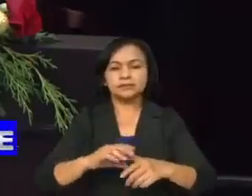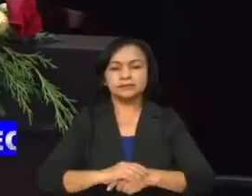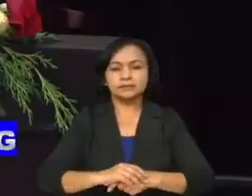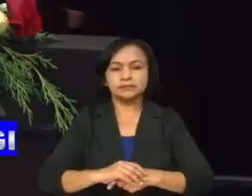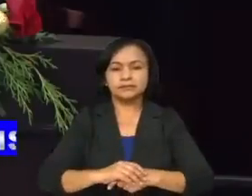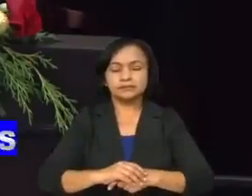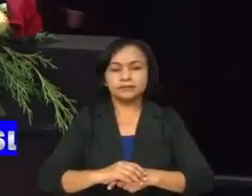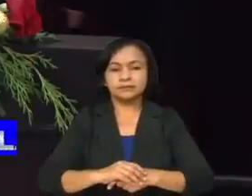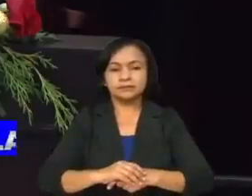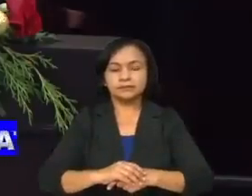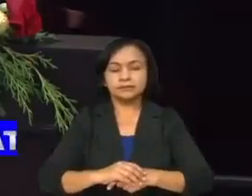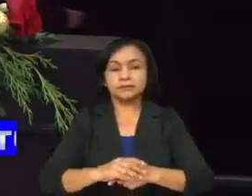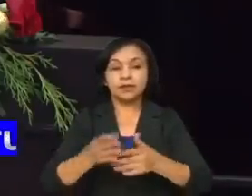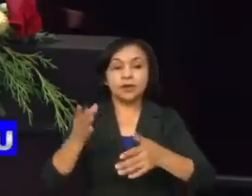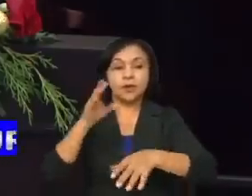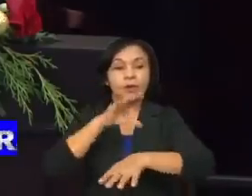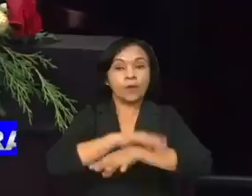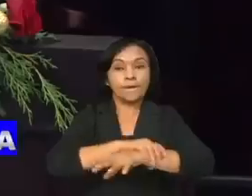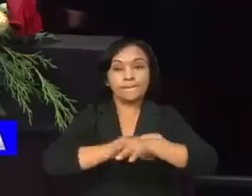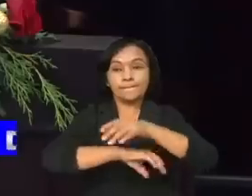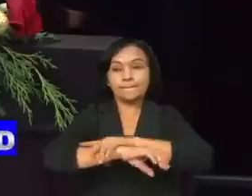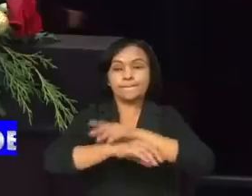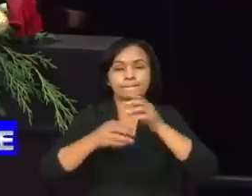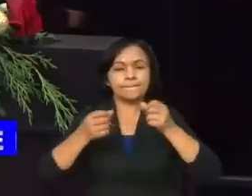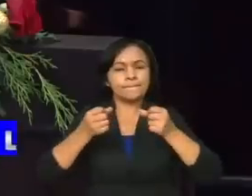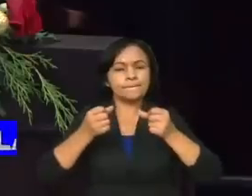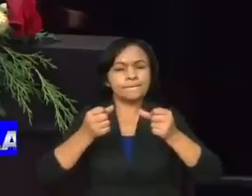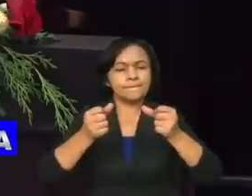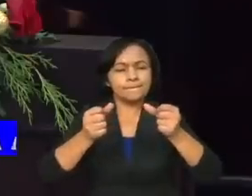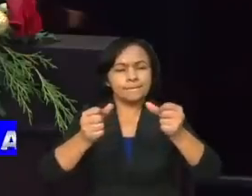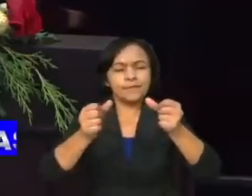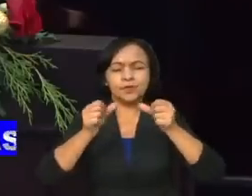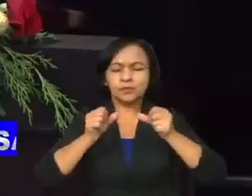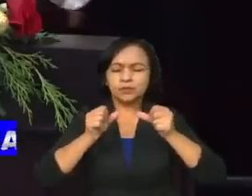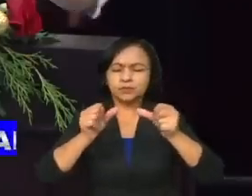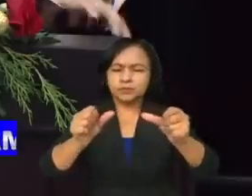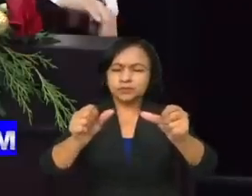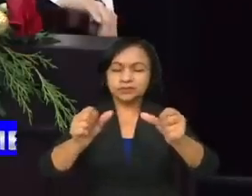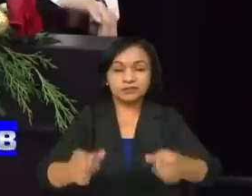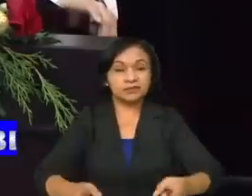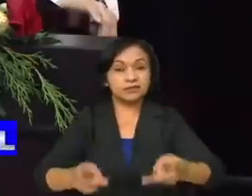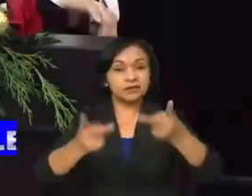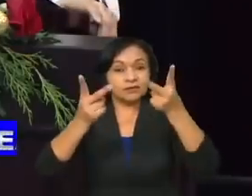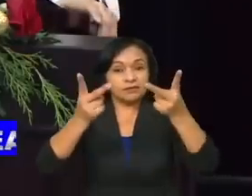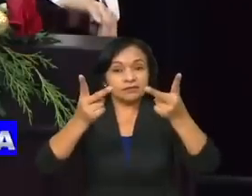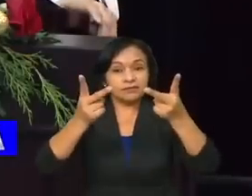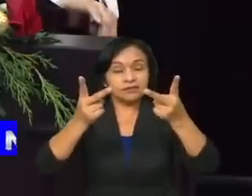la prisión perpetua para todos aquellos crímenes